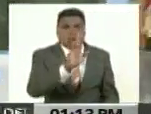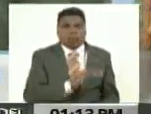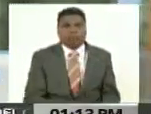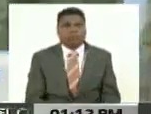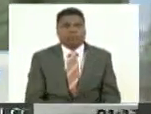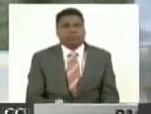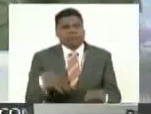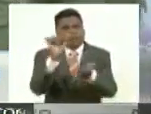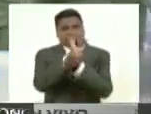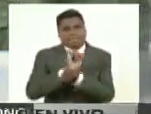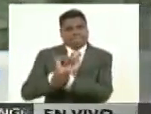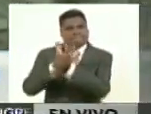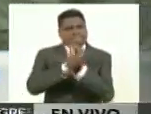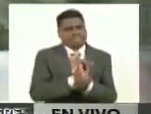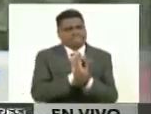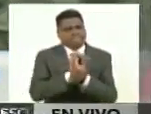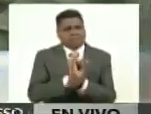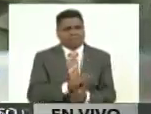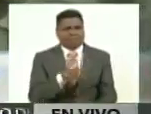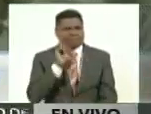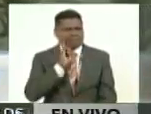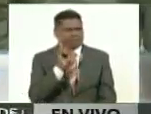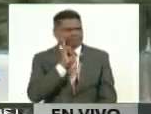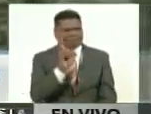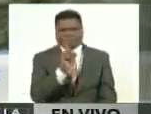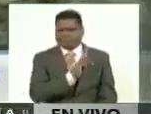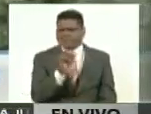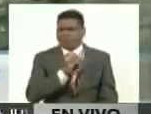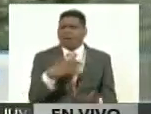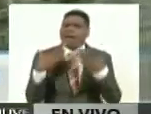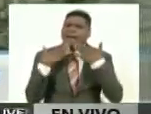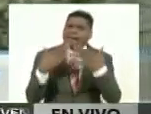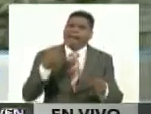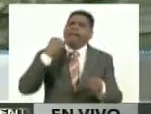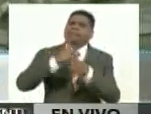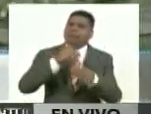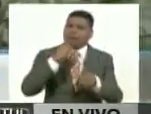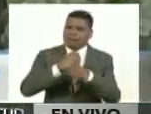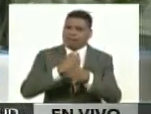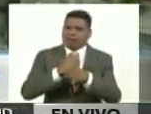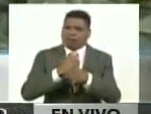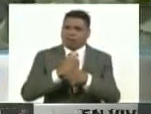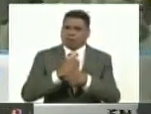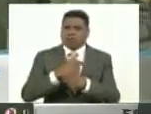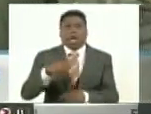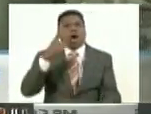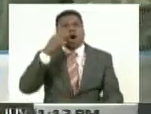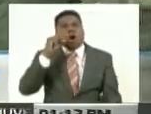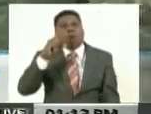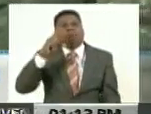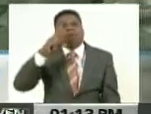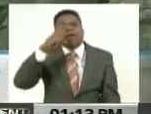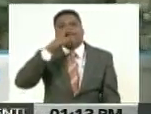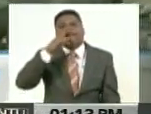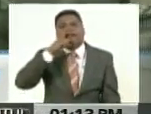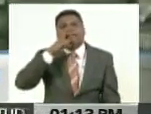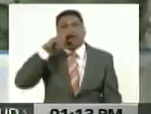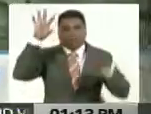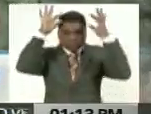Marcos Pérez Jiménez. Mentira, fue gracias a la labor de Fabricio Ojeda y la Junta